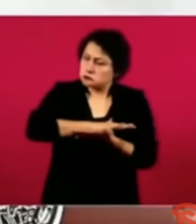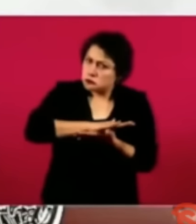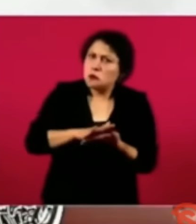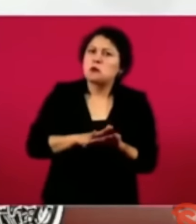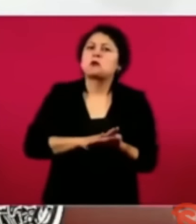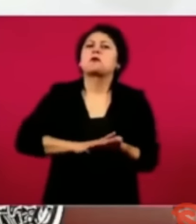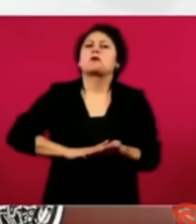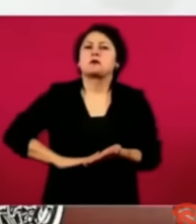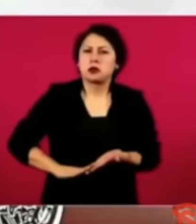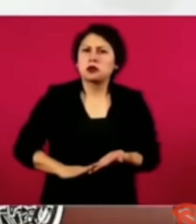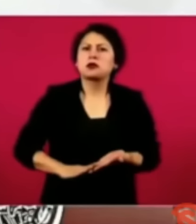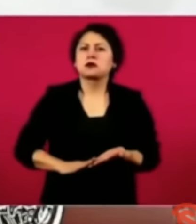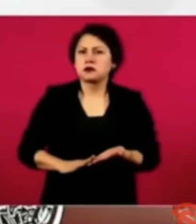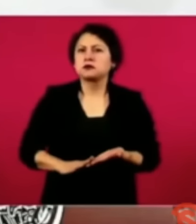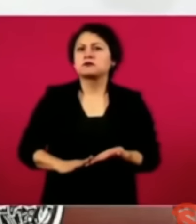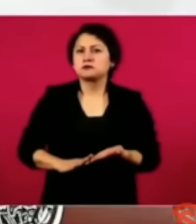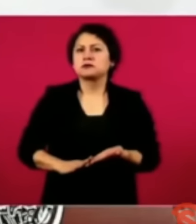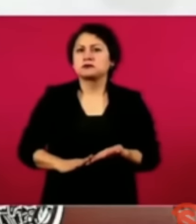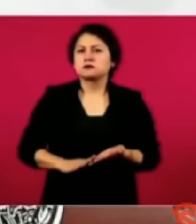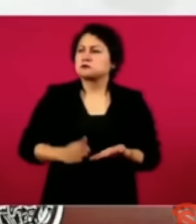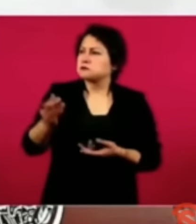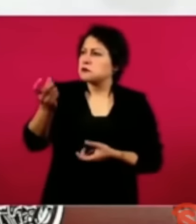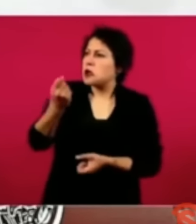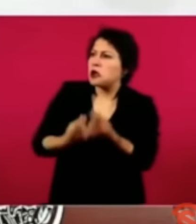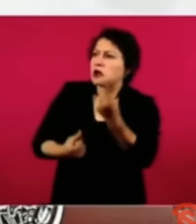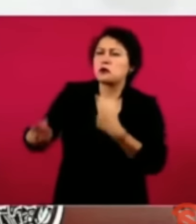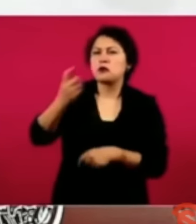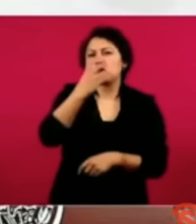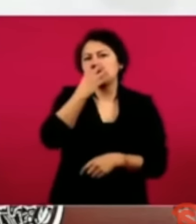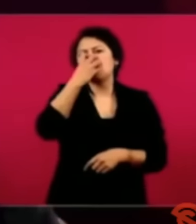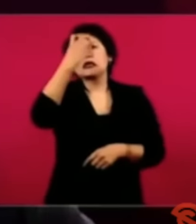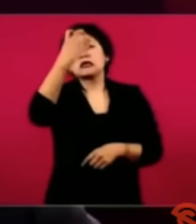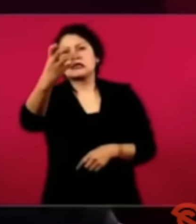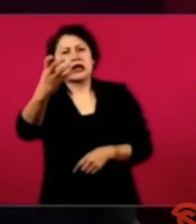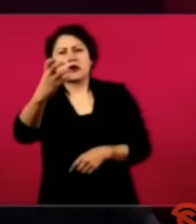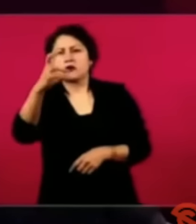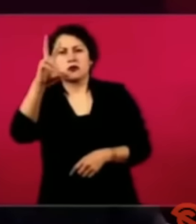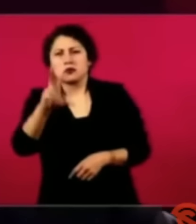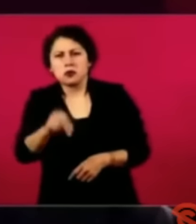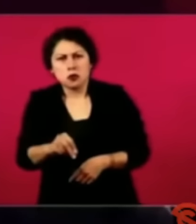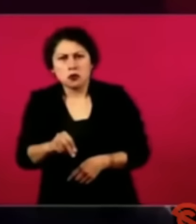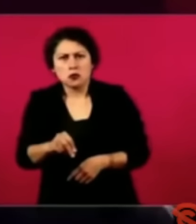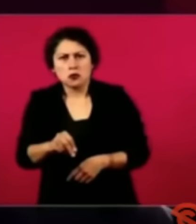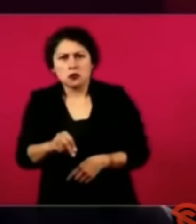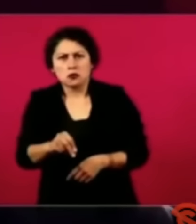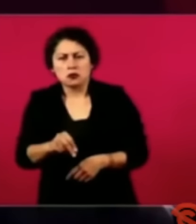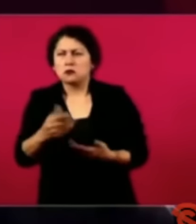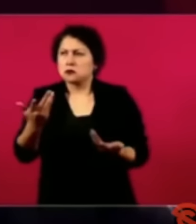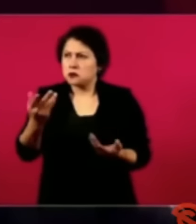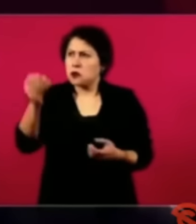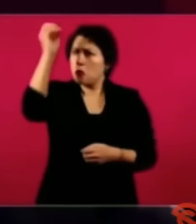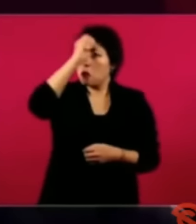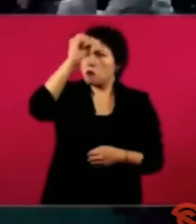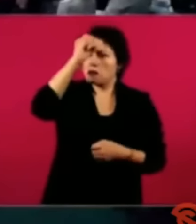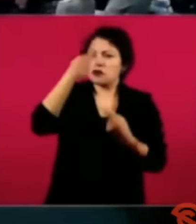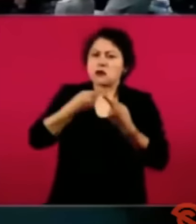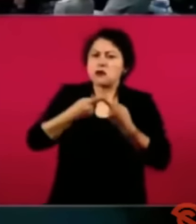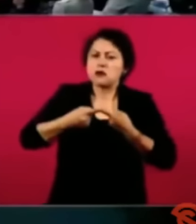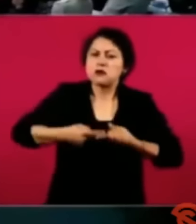gritaron, es un honor estar con Obrador, puedan pensar diferente a nosotros.